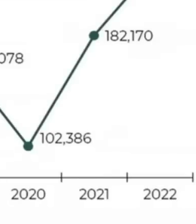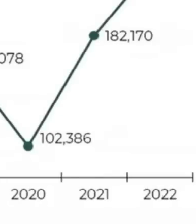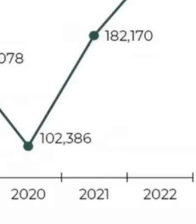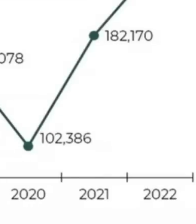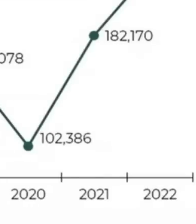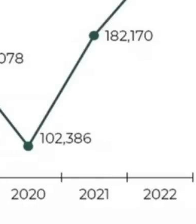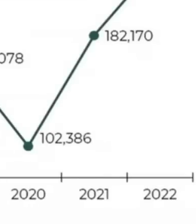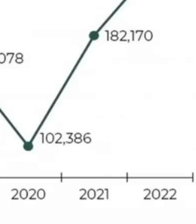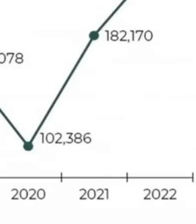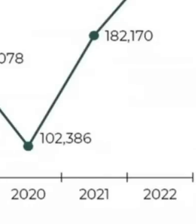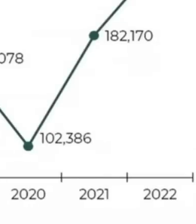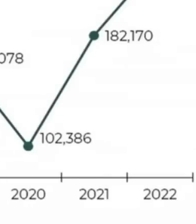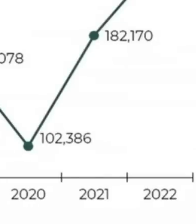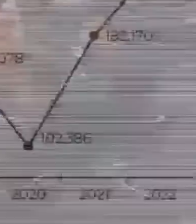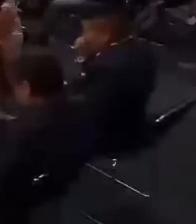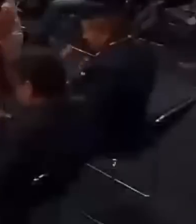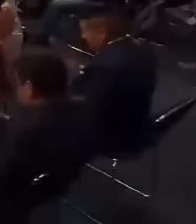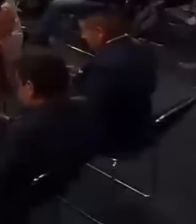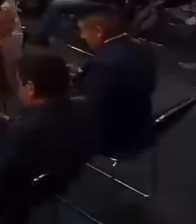pues vale